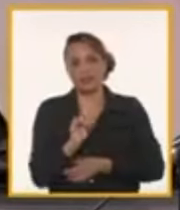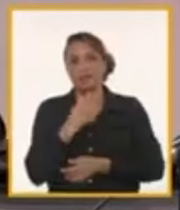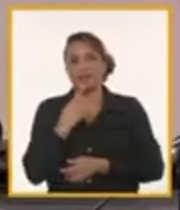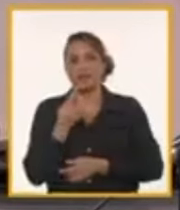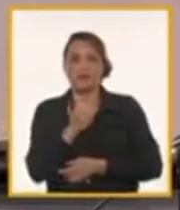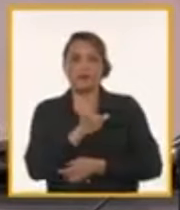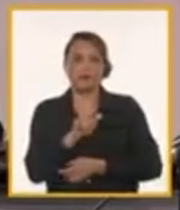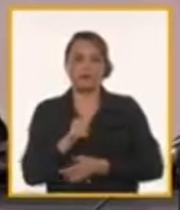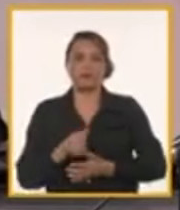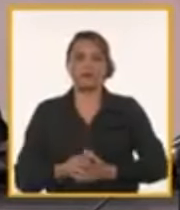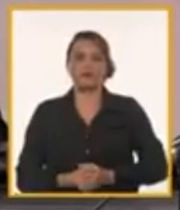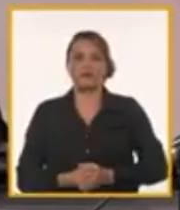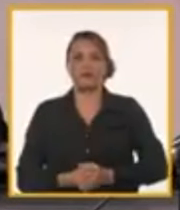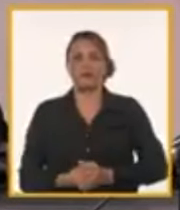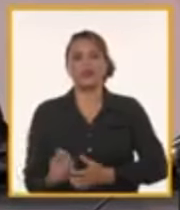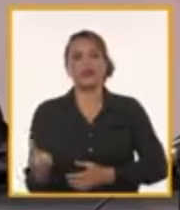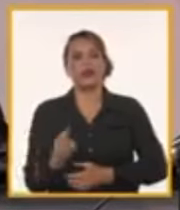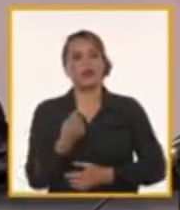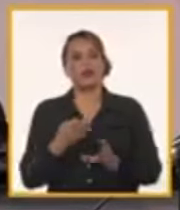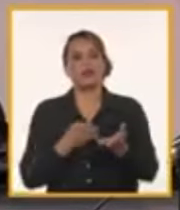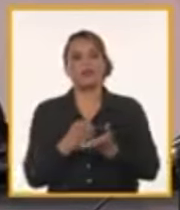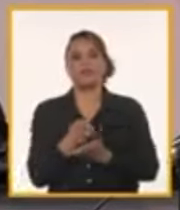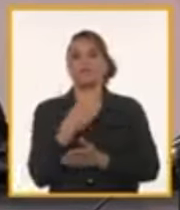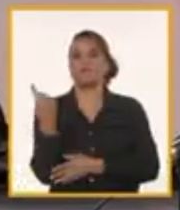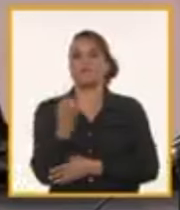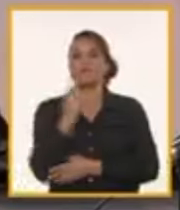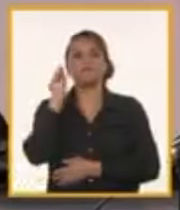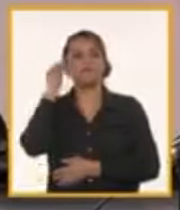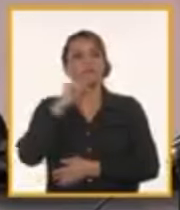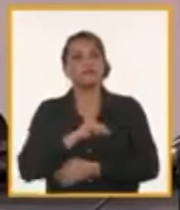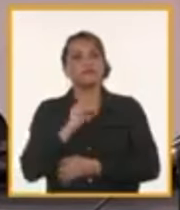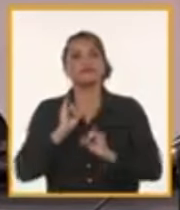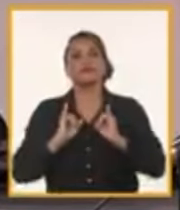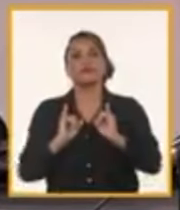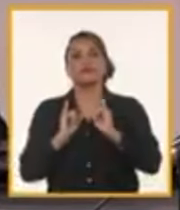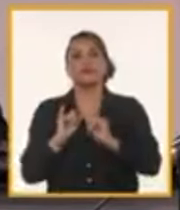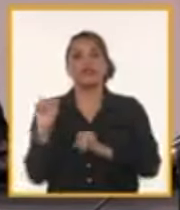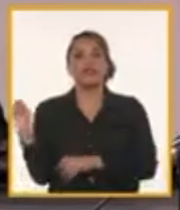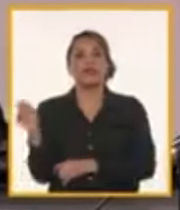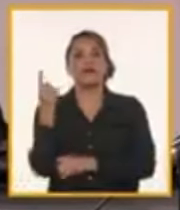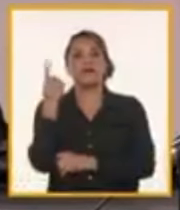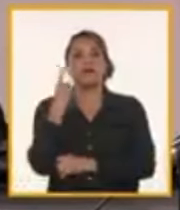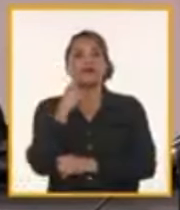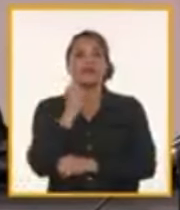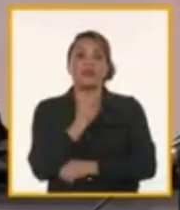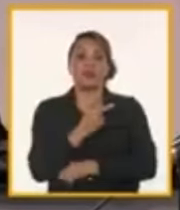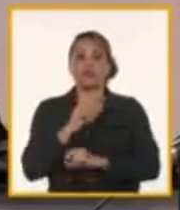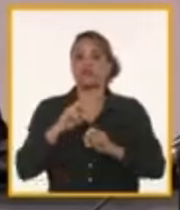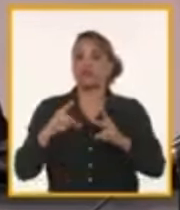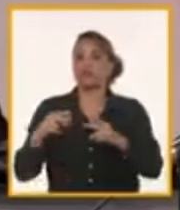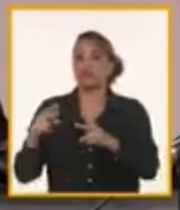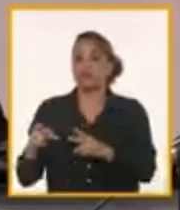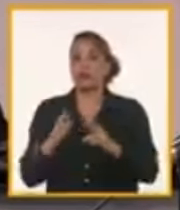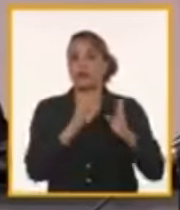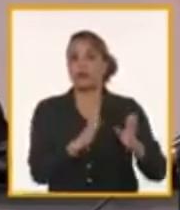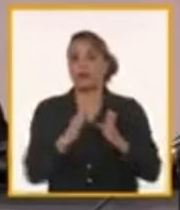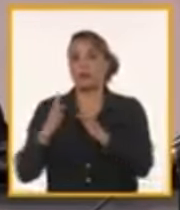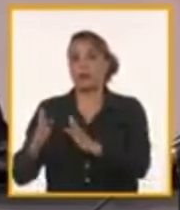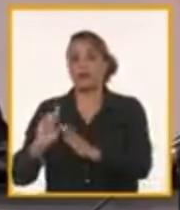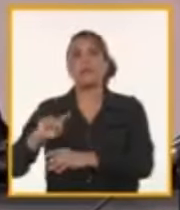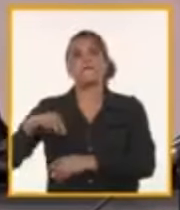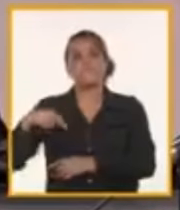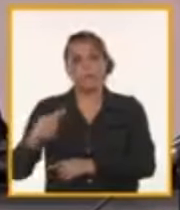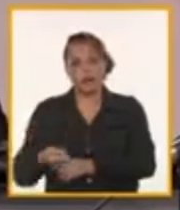país Así que los invito a que nos acompañen en nuestra mesa redonda de hoy la primera de dos emisiones que tendremos sobre este tema Pues mañana